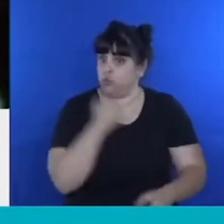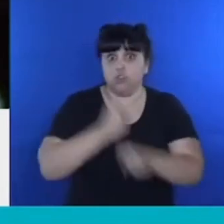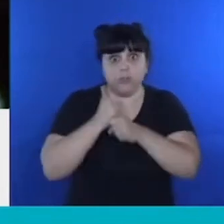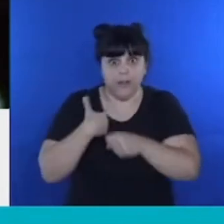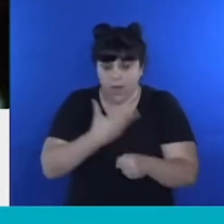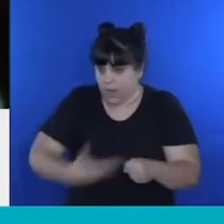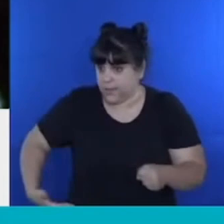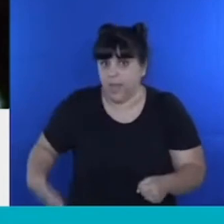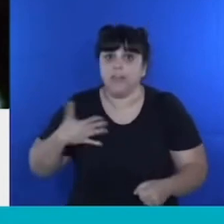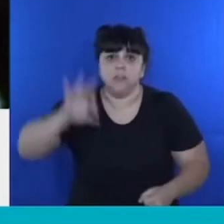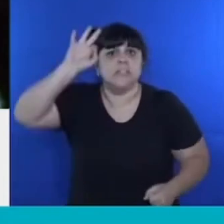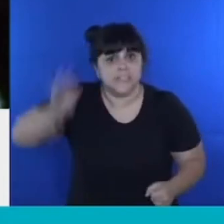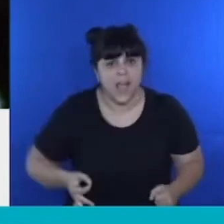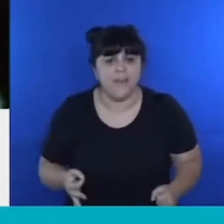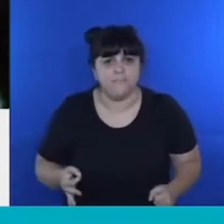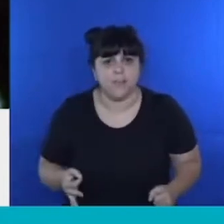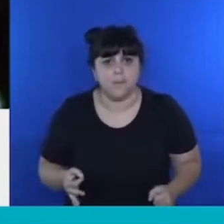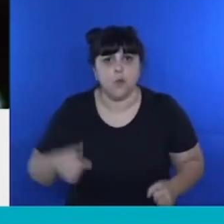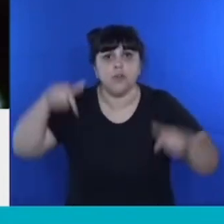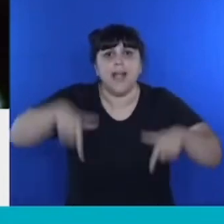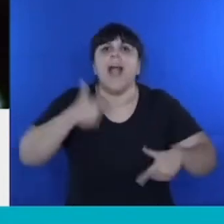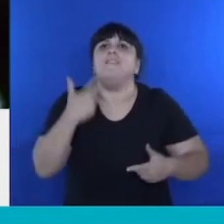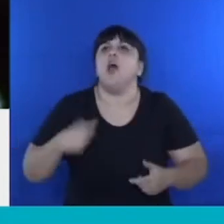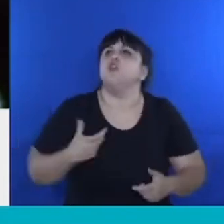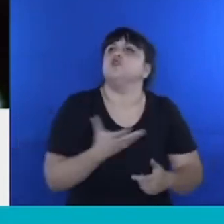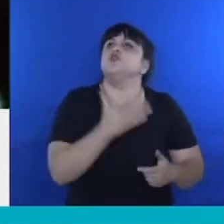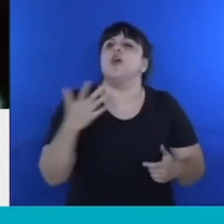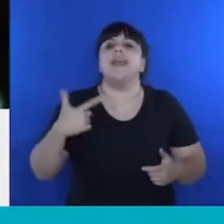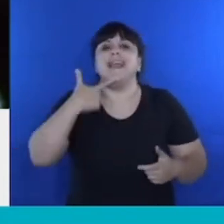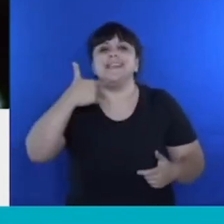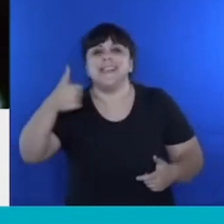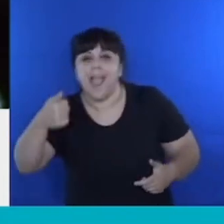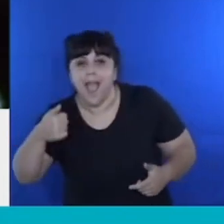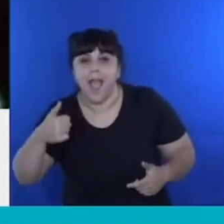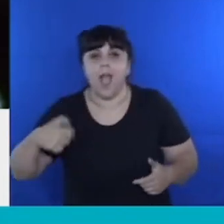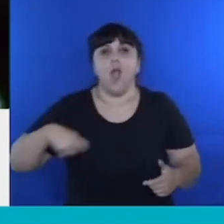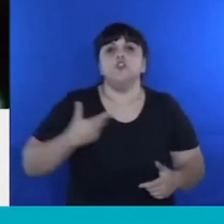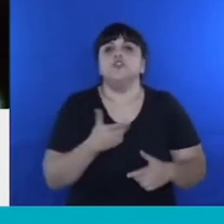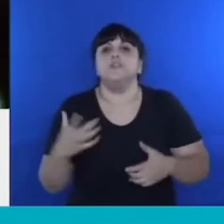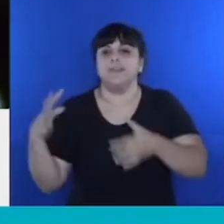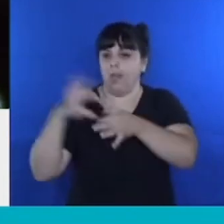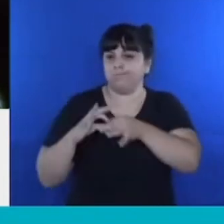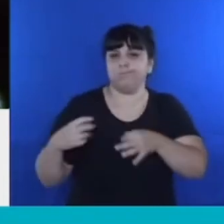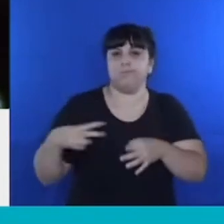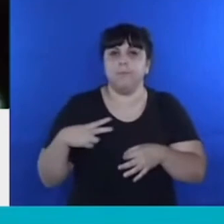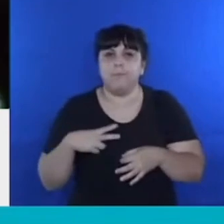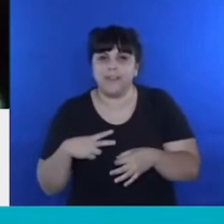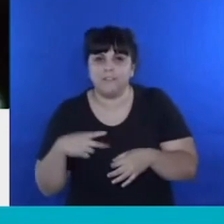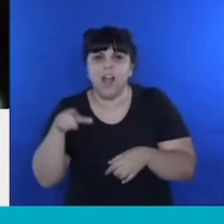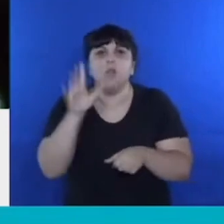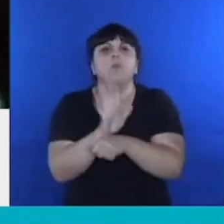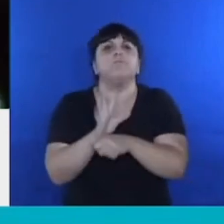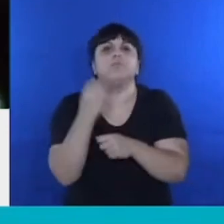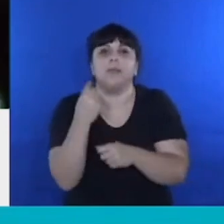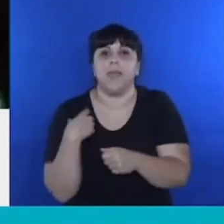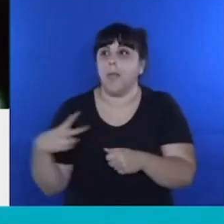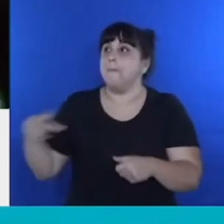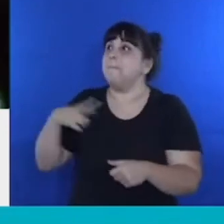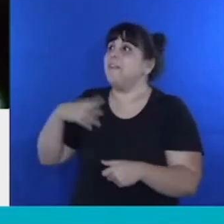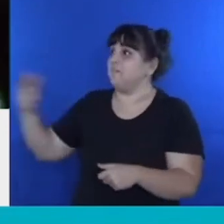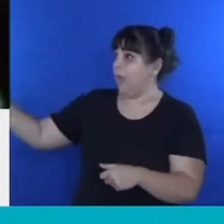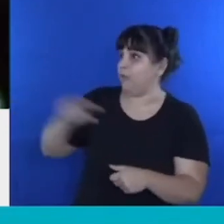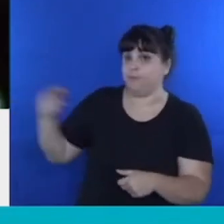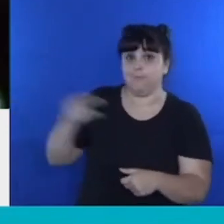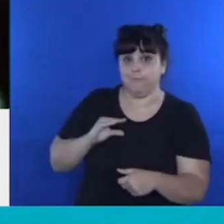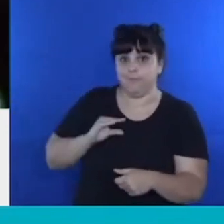sabemos perfectamente que cuando se habla de sociedad anónima, lo que se habilita es el ingreso de capitales privados para